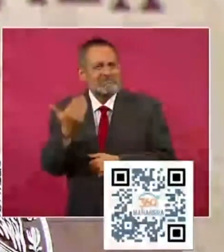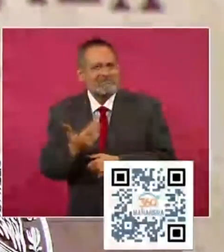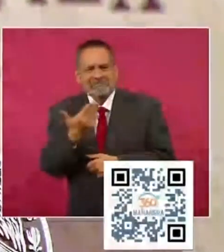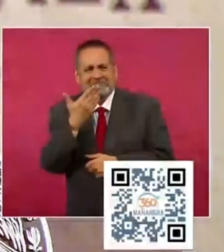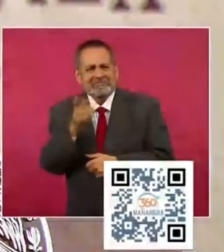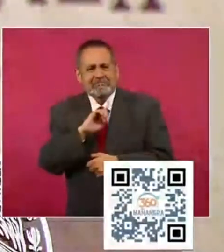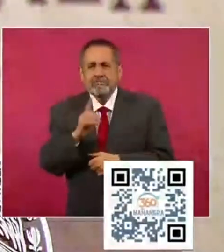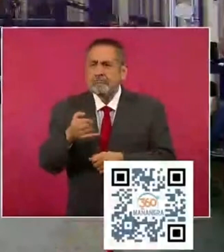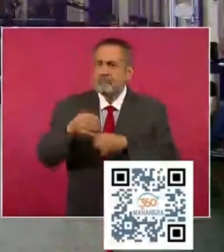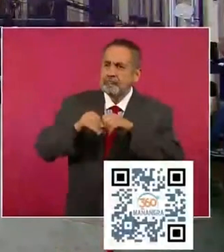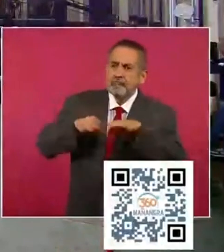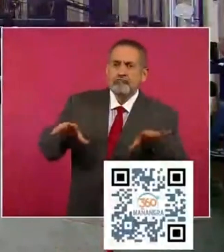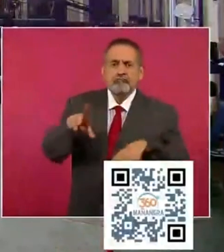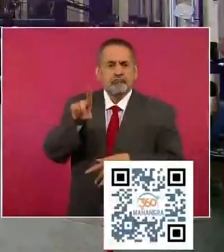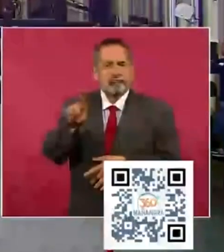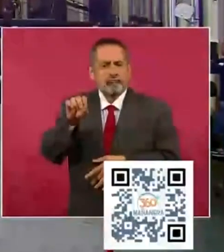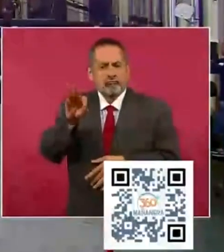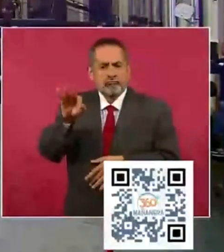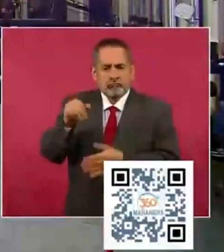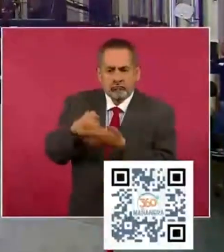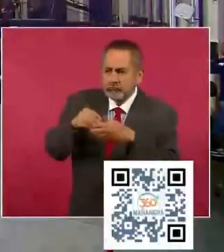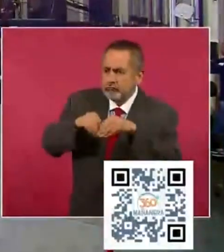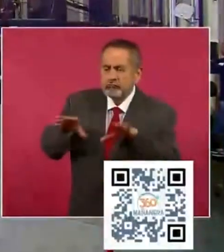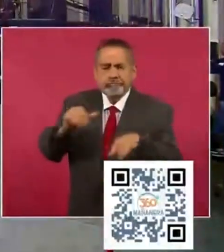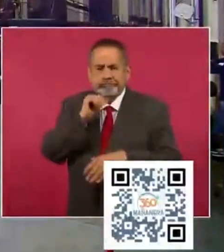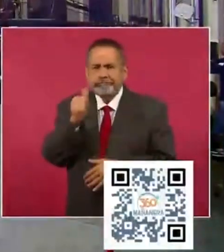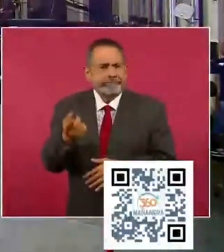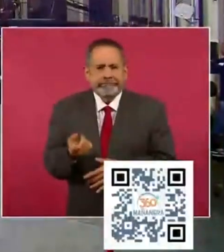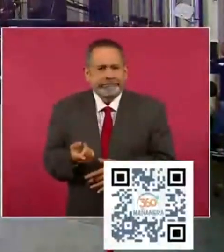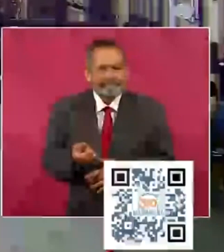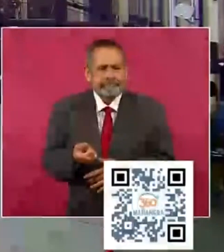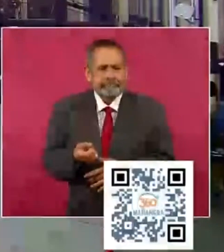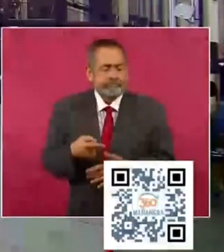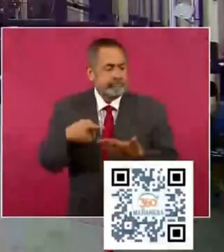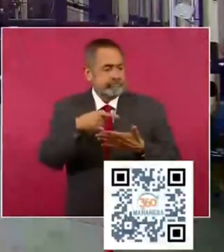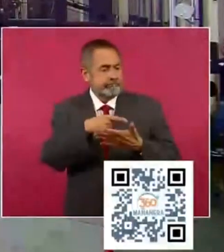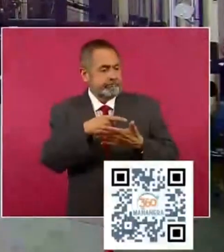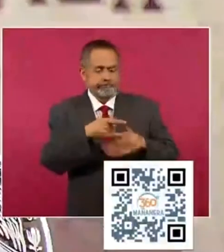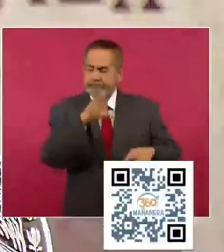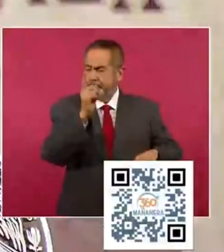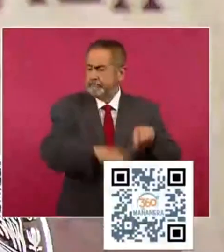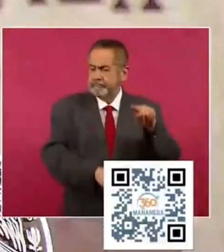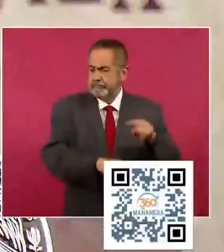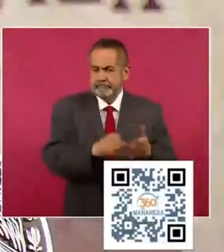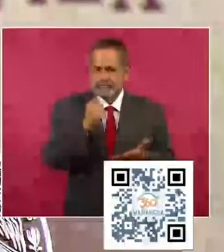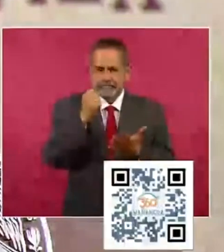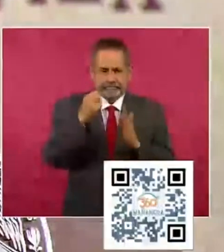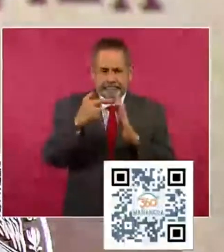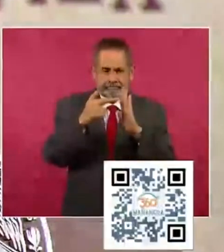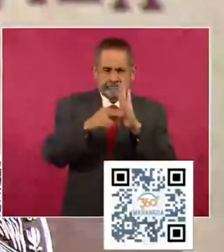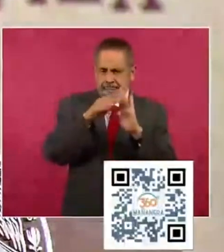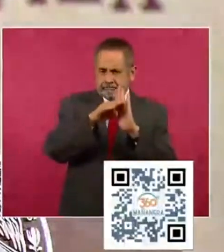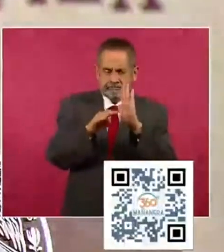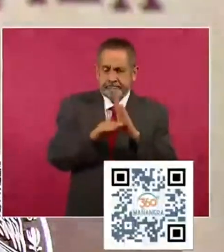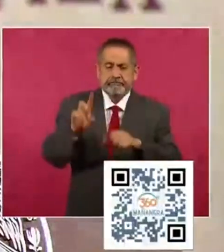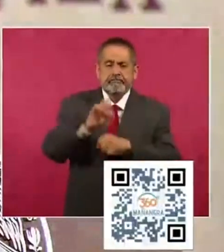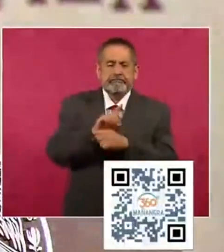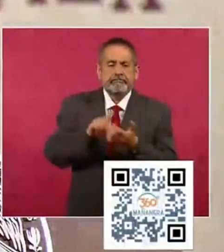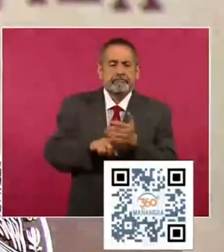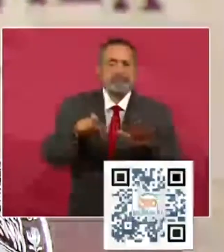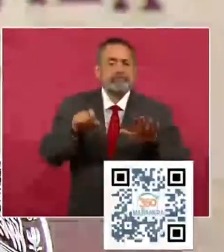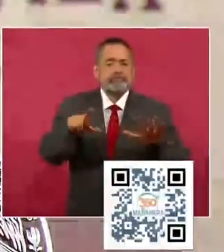se publicaron en el diario oficial de la federación se revocaron estos lineamientos el 27 de marzo